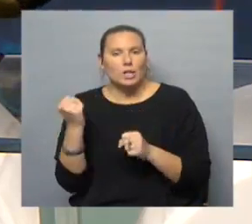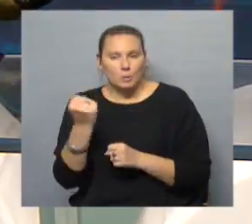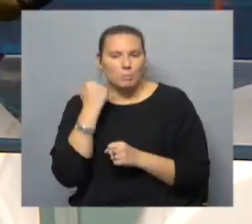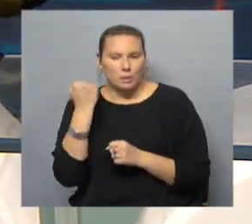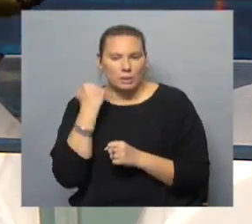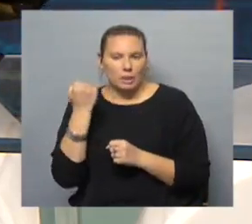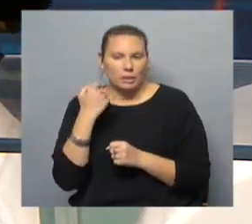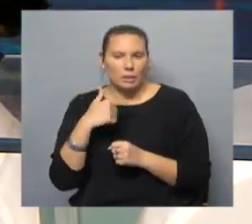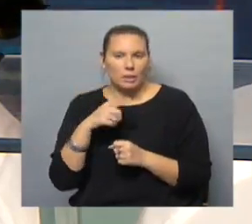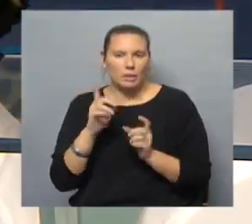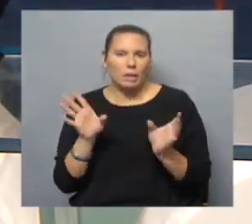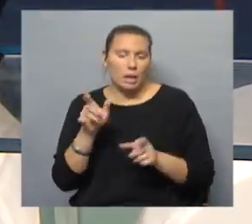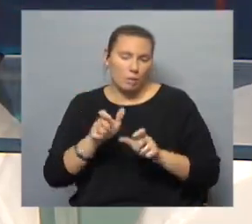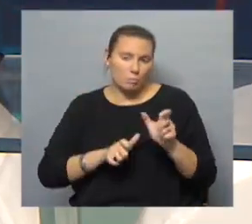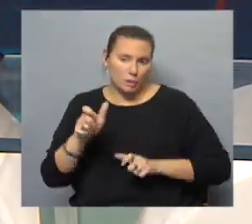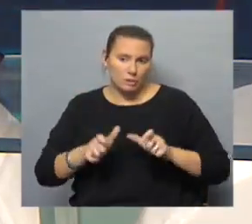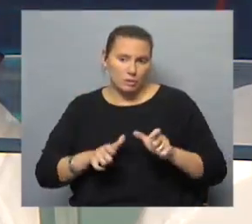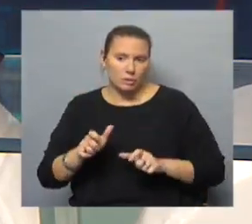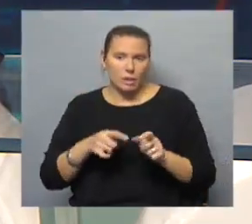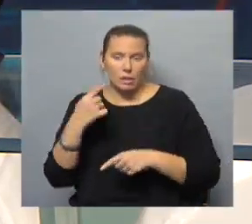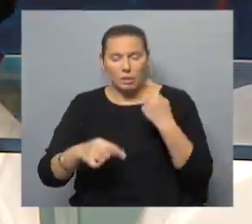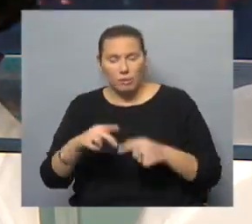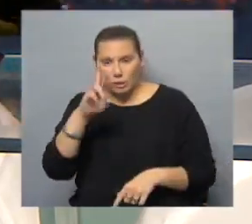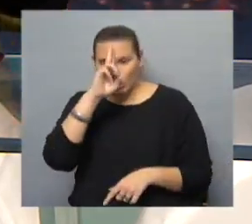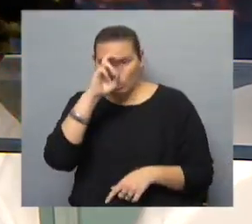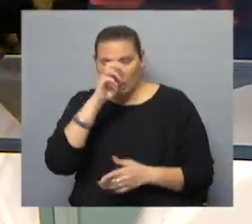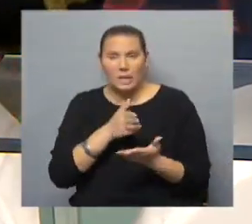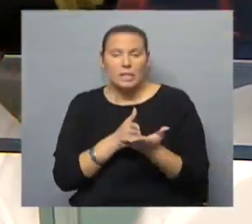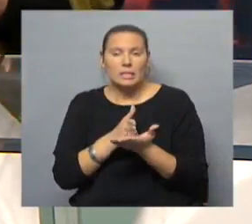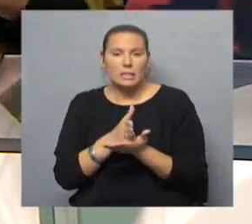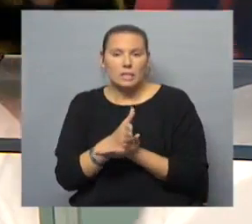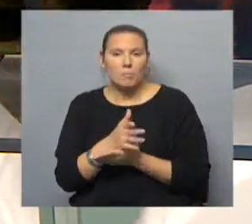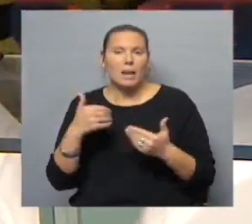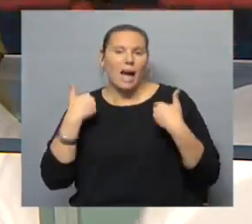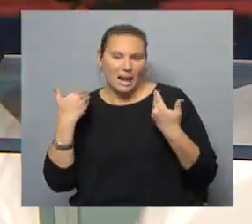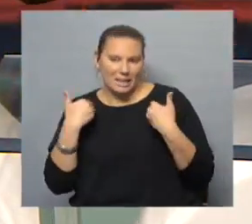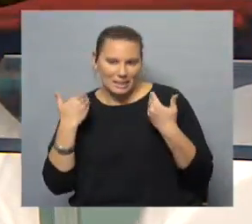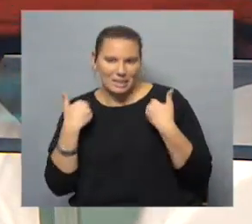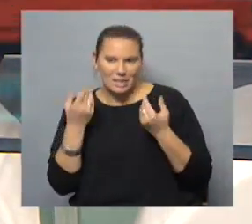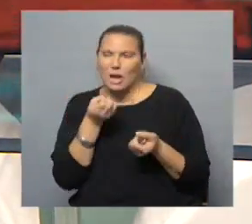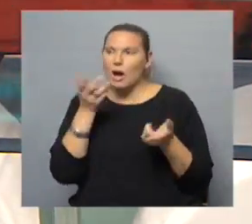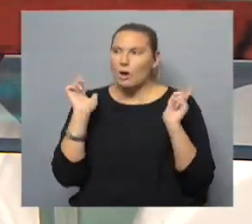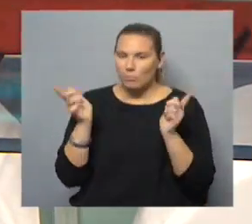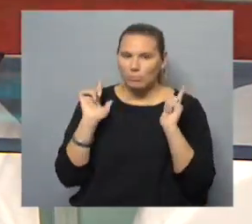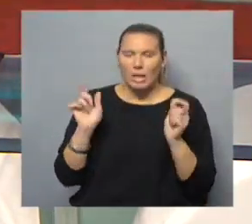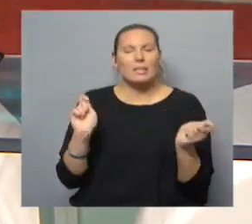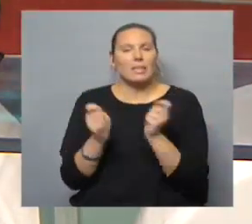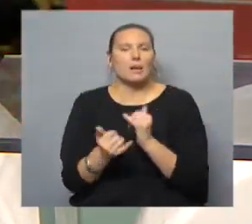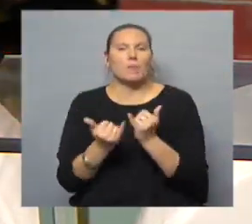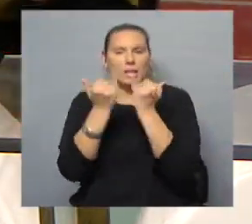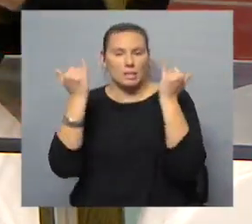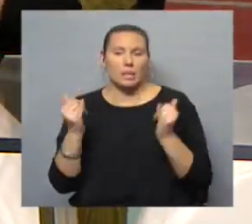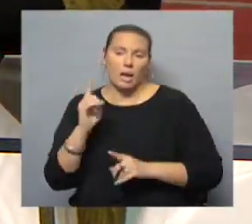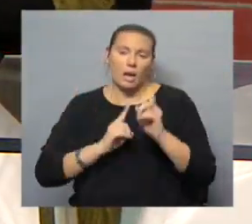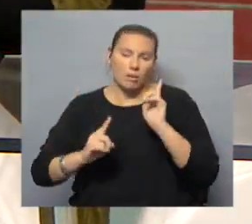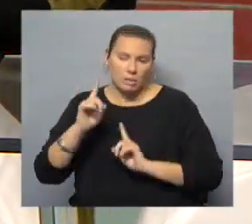a ellos. Totalmente. Y a los pacientes que están en los distintos hospitales, que siempre llevan como alegría, buen humor, te cambian el día cuando capaz